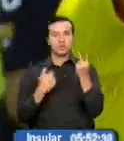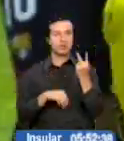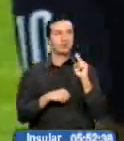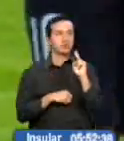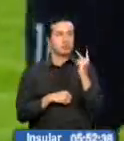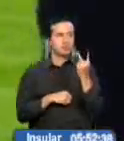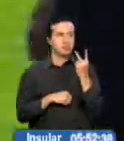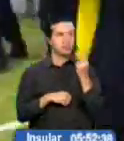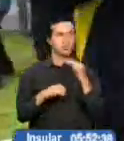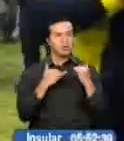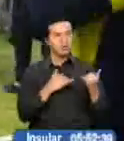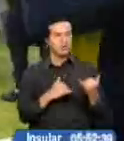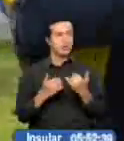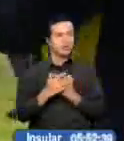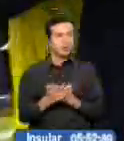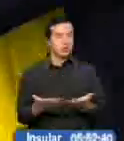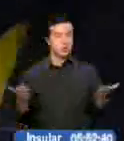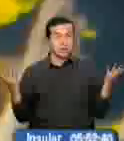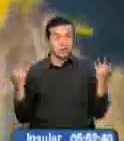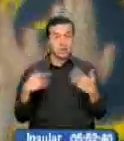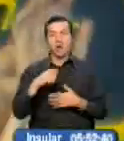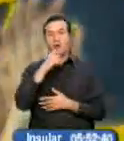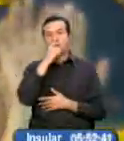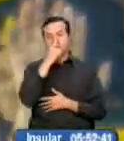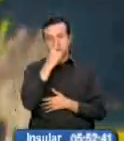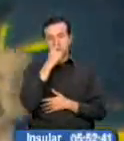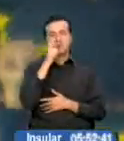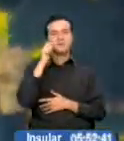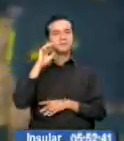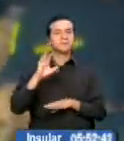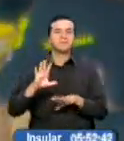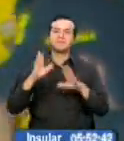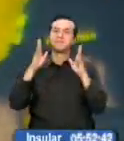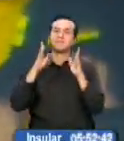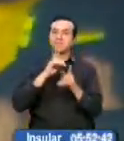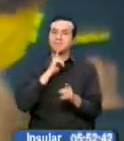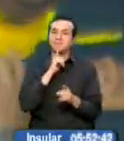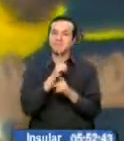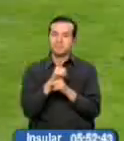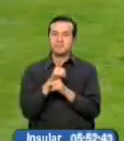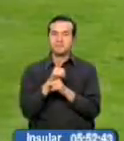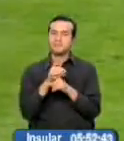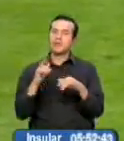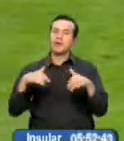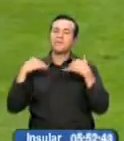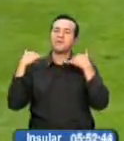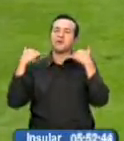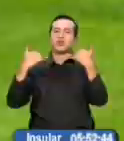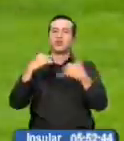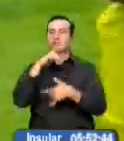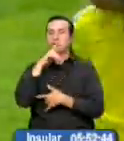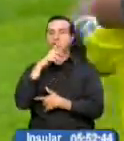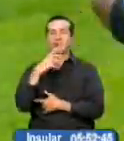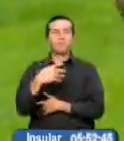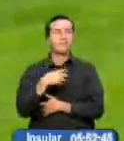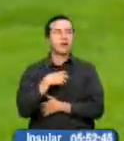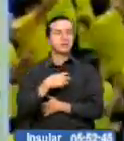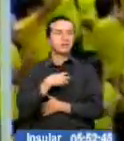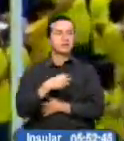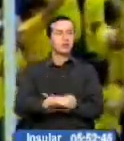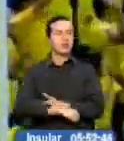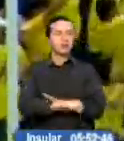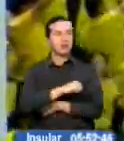tras esa jugada, el pito de Albarracín y la celebración. Título y campeonato para el plantel de